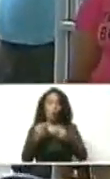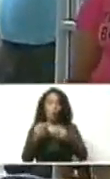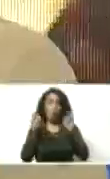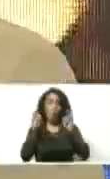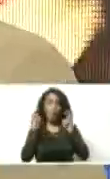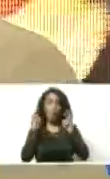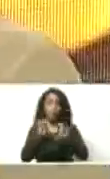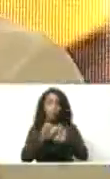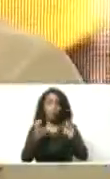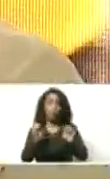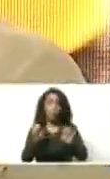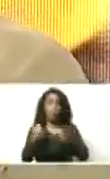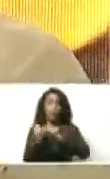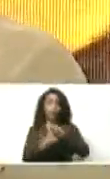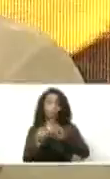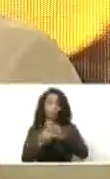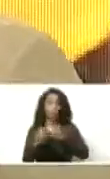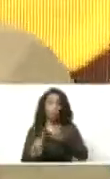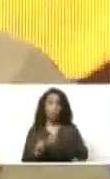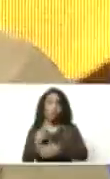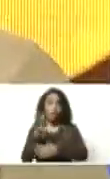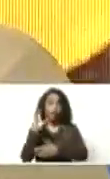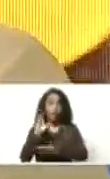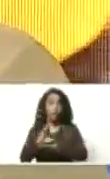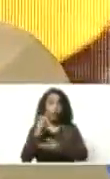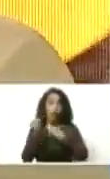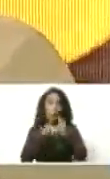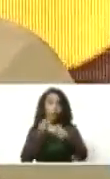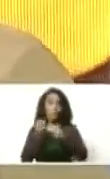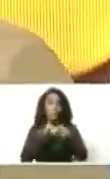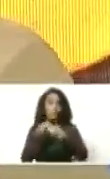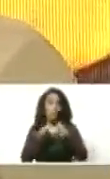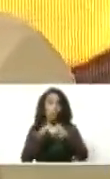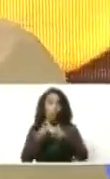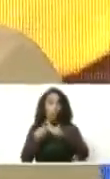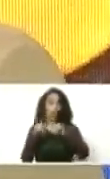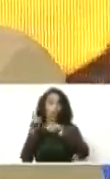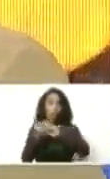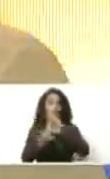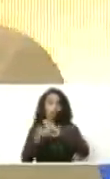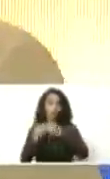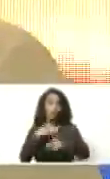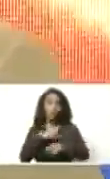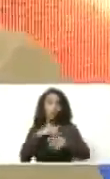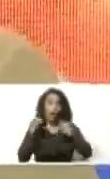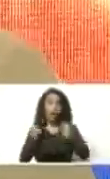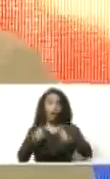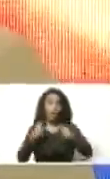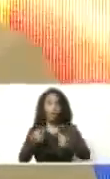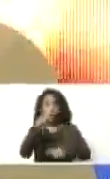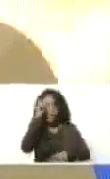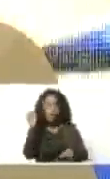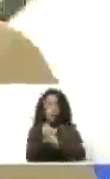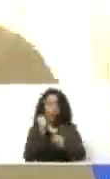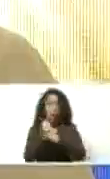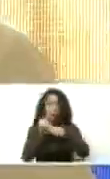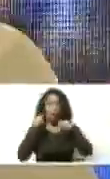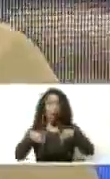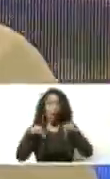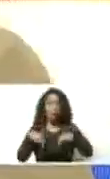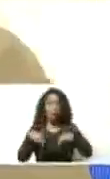tanto la institución de los Flores de Catia como las demás instituciones que estamos activamente trabajando aquí,